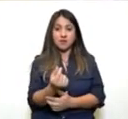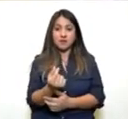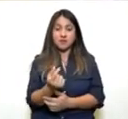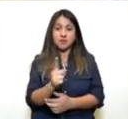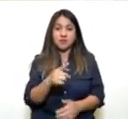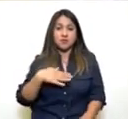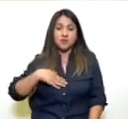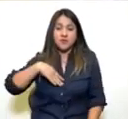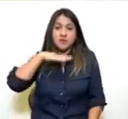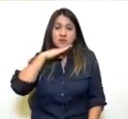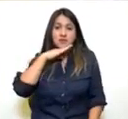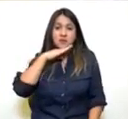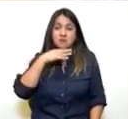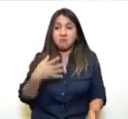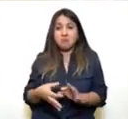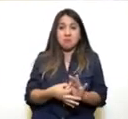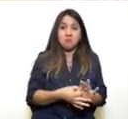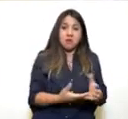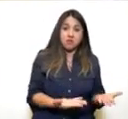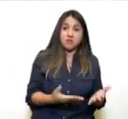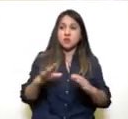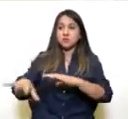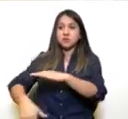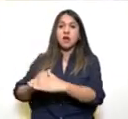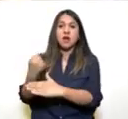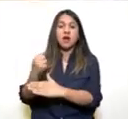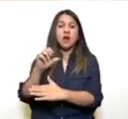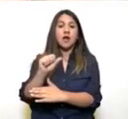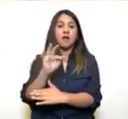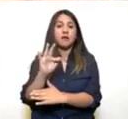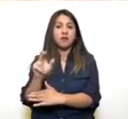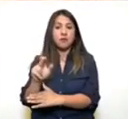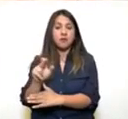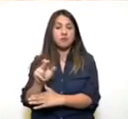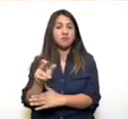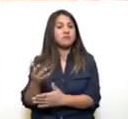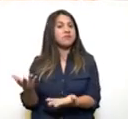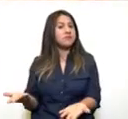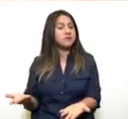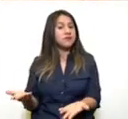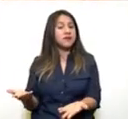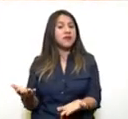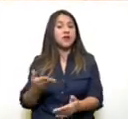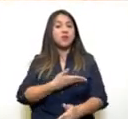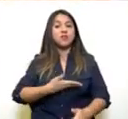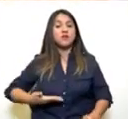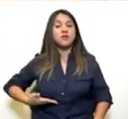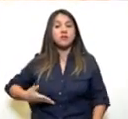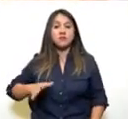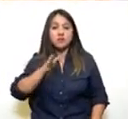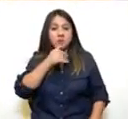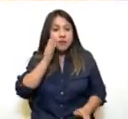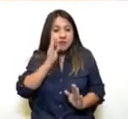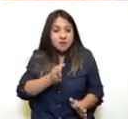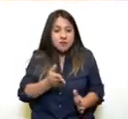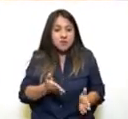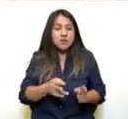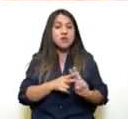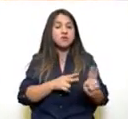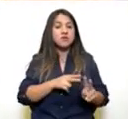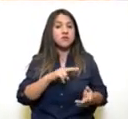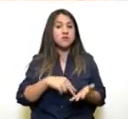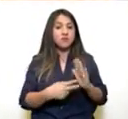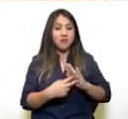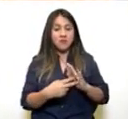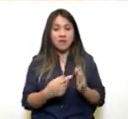esto es producto producto de que el gobierno no estuvo atento para resolver los